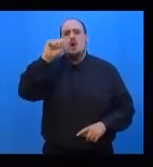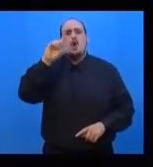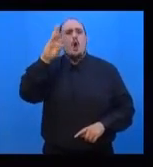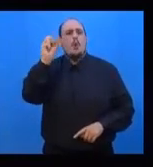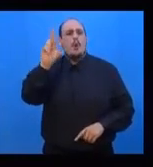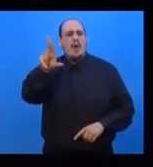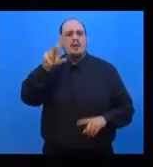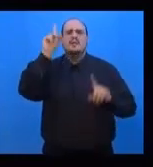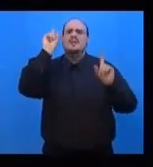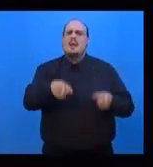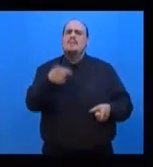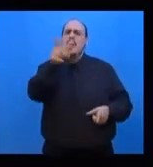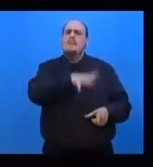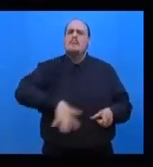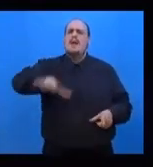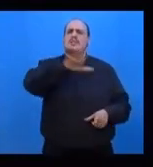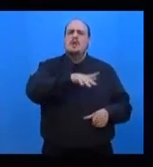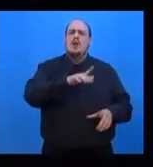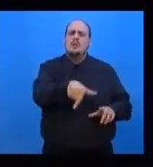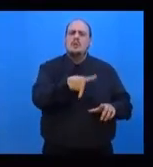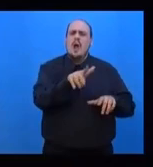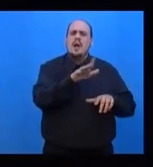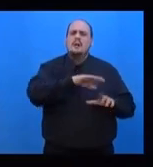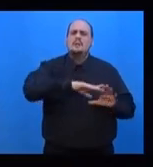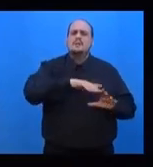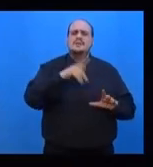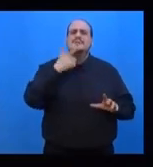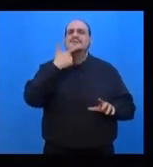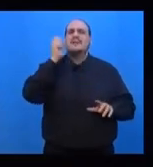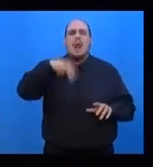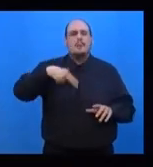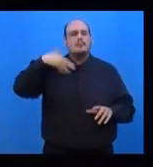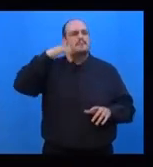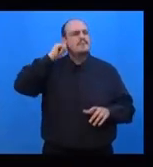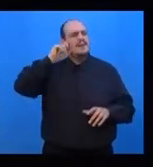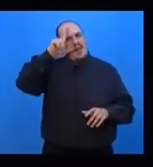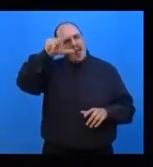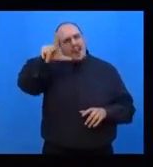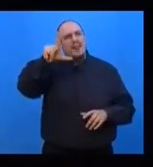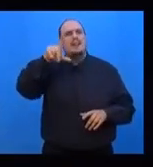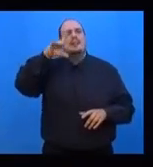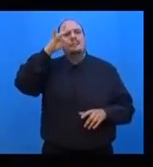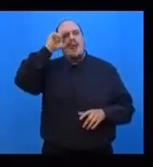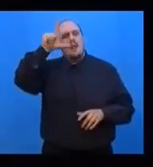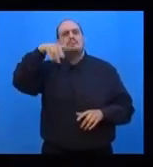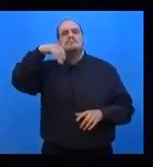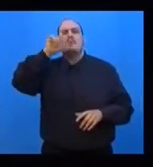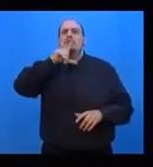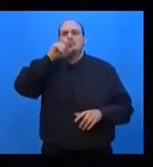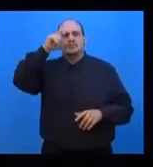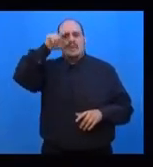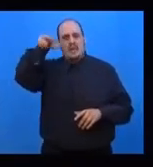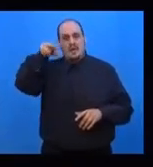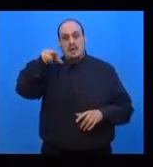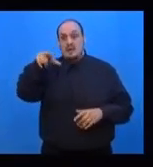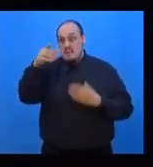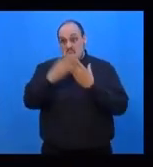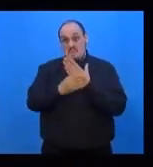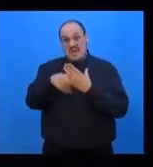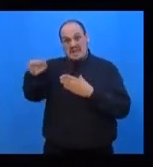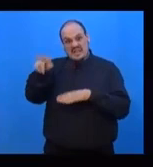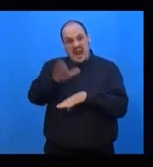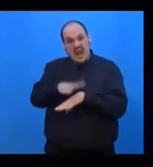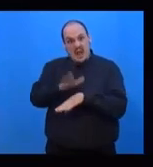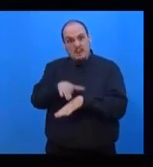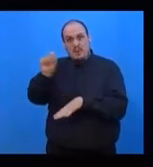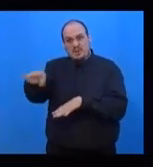y tantos otros casos de gatillo fácil una ministra que no quiero dejar de señalar es responsable política de las